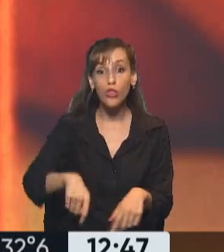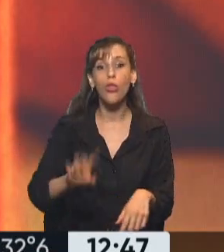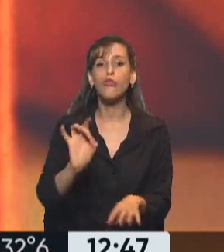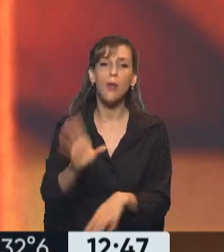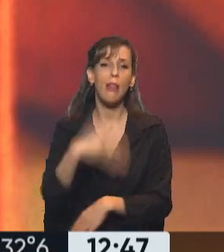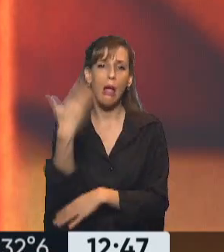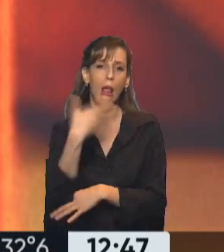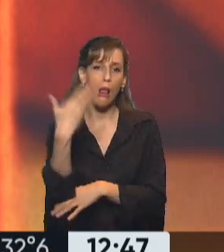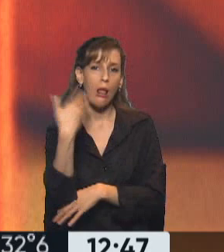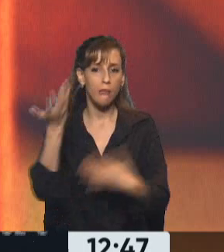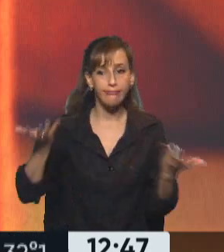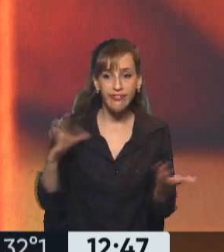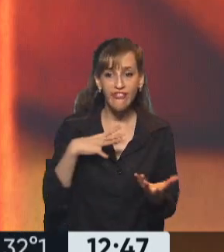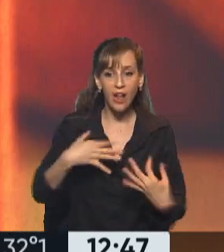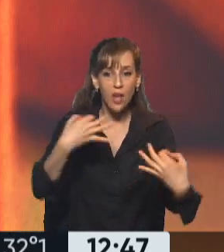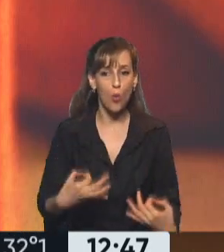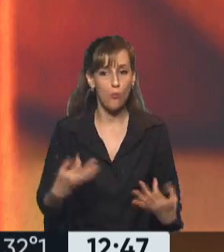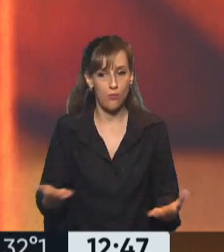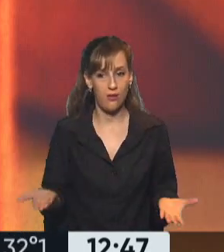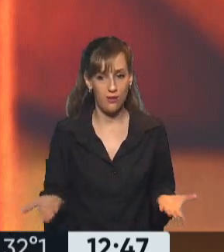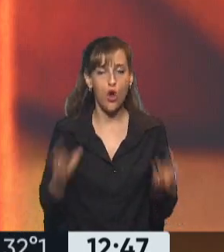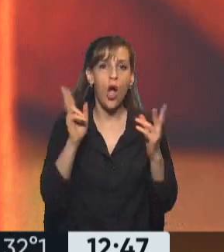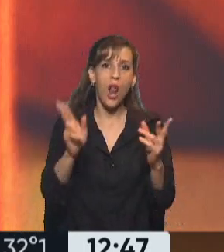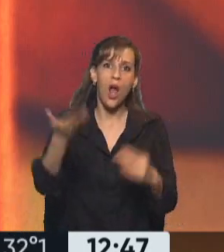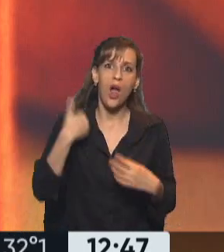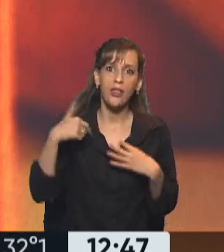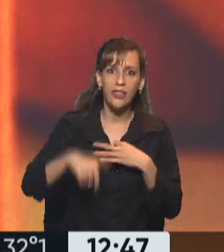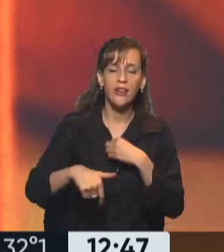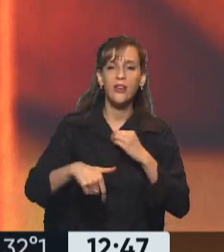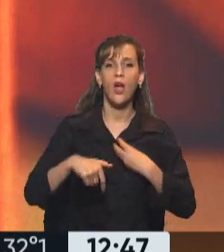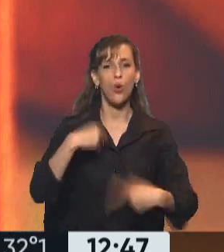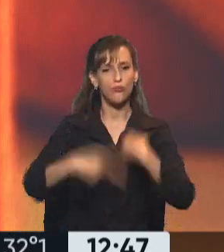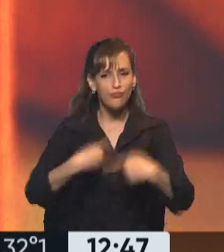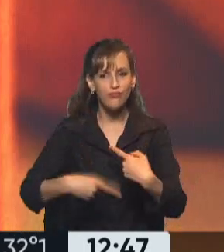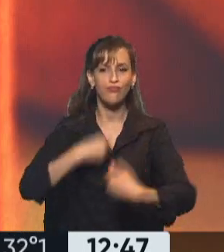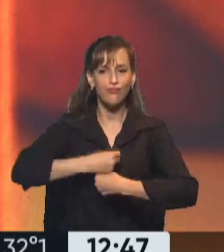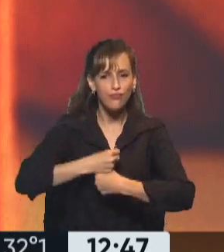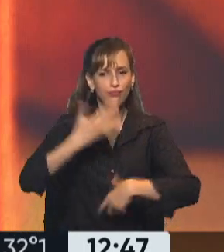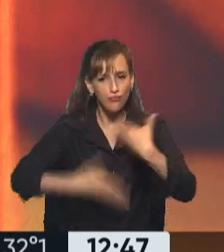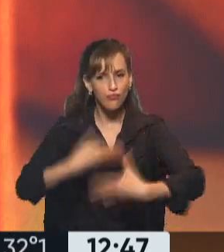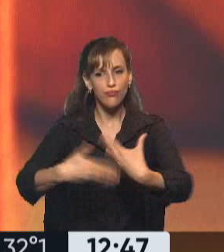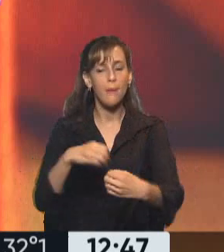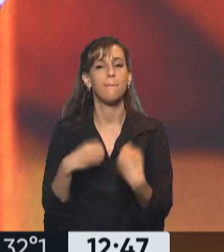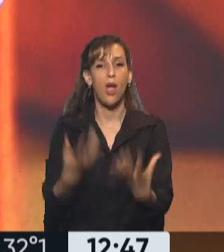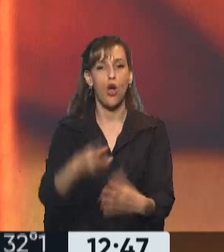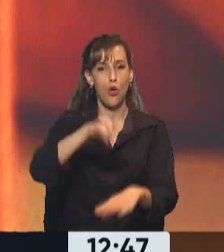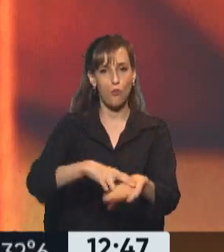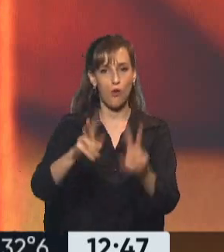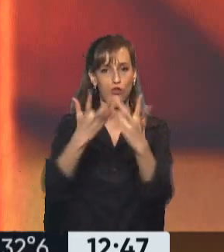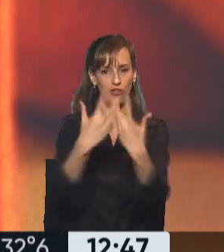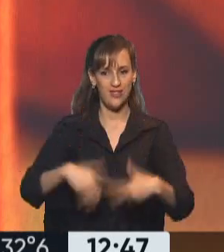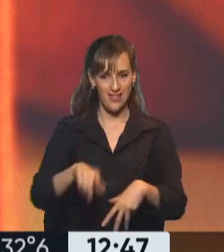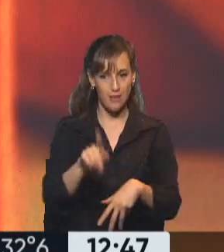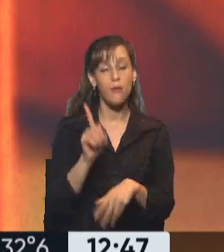discursos. Ojalá Argentina pueda tener la oportunidad de seguir trabajando en mejorar su estructura tributaria, que por cierto, durante el gobierno de Alberto